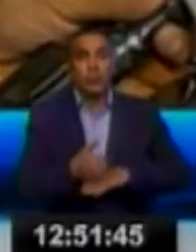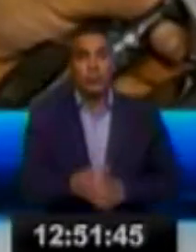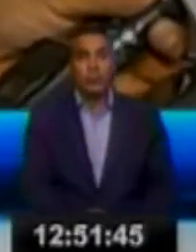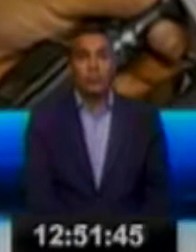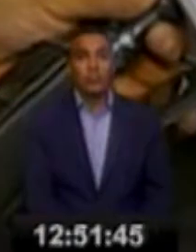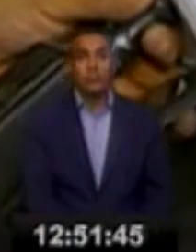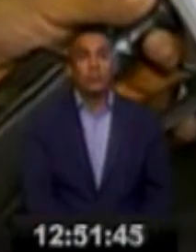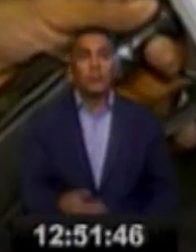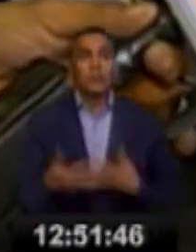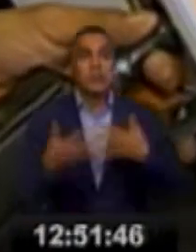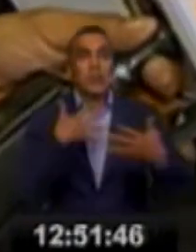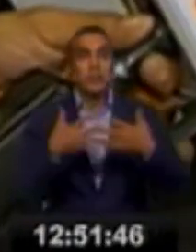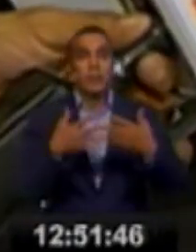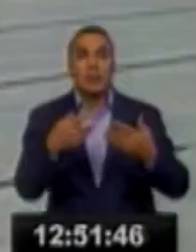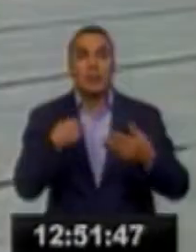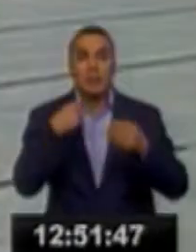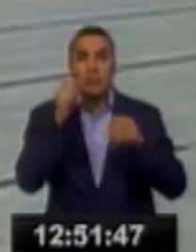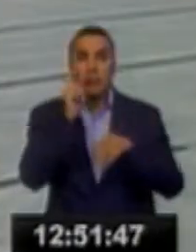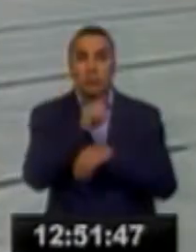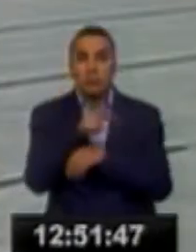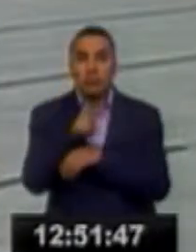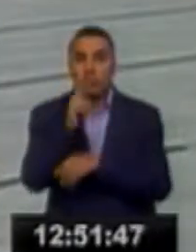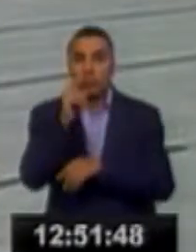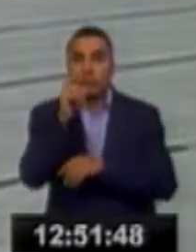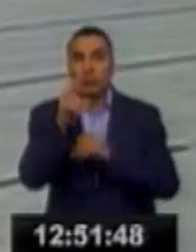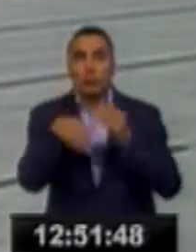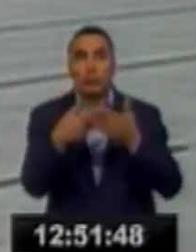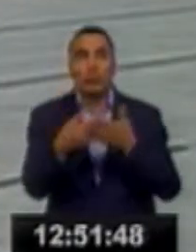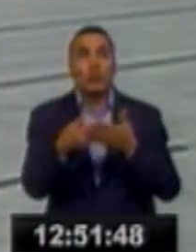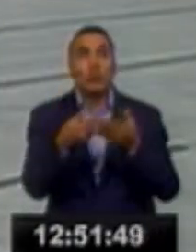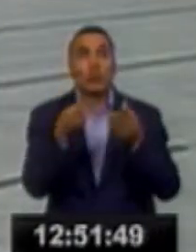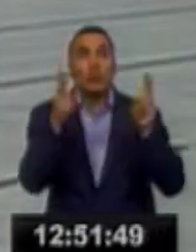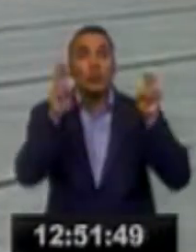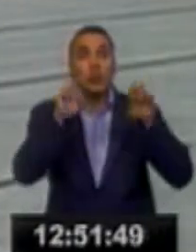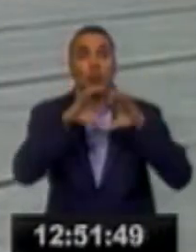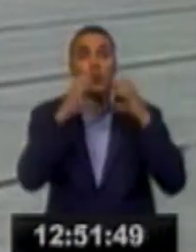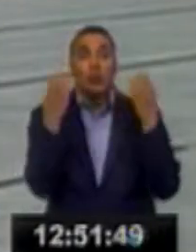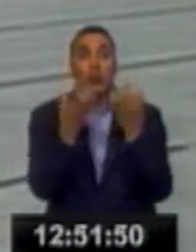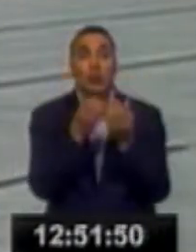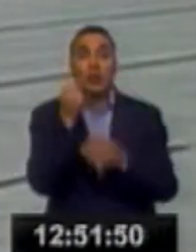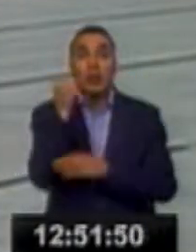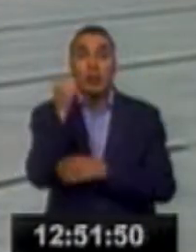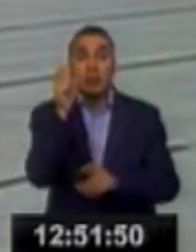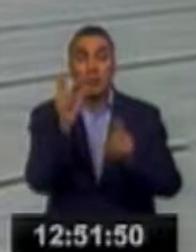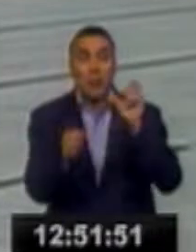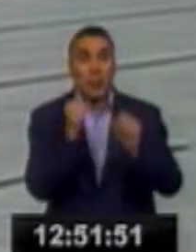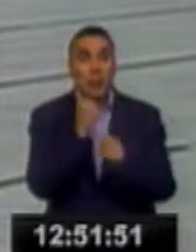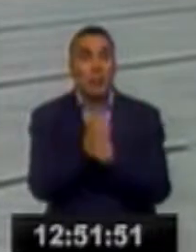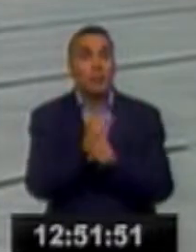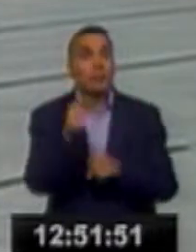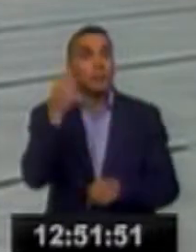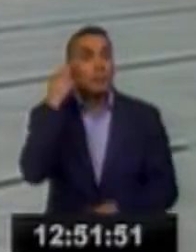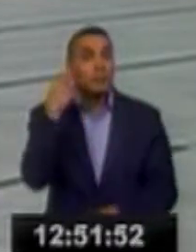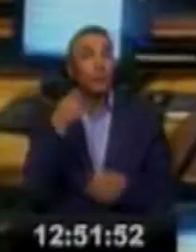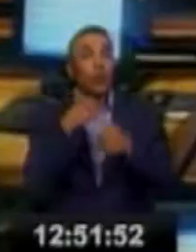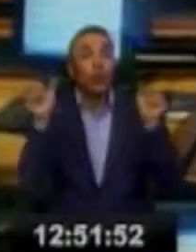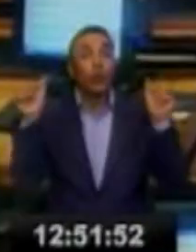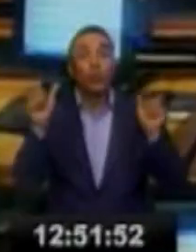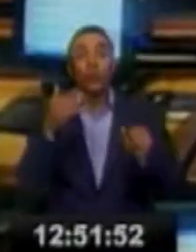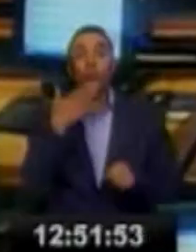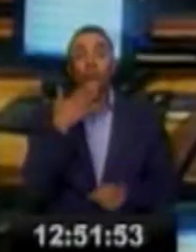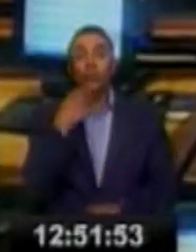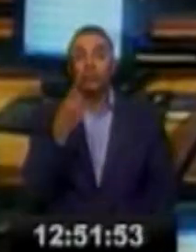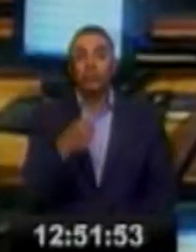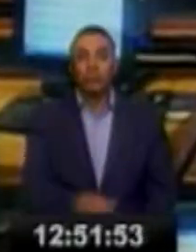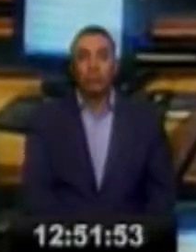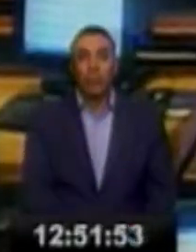sea transparente, tenga veedurías. Y respecto de las comisiones de los derechos de los trabajadores y de gobiernos autónomos, las cuales